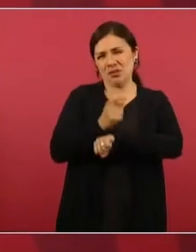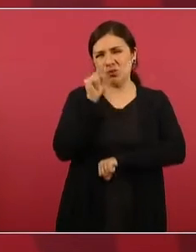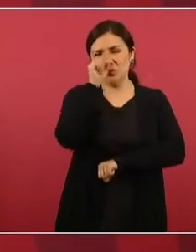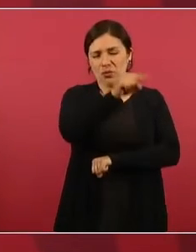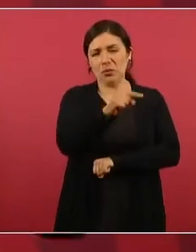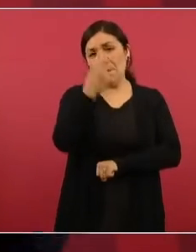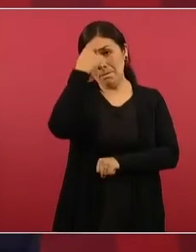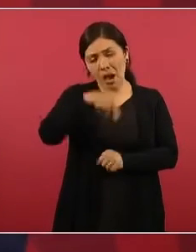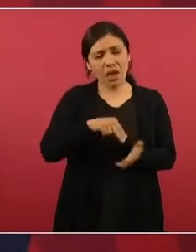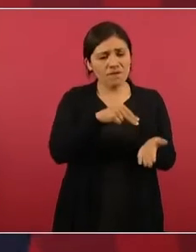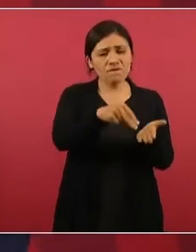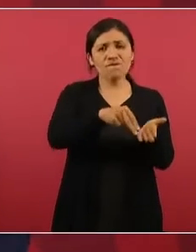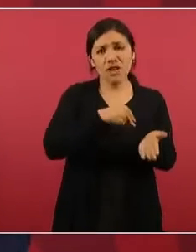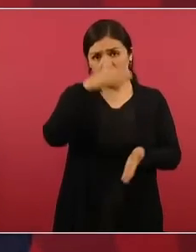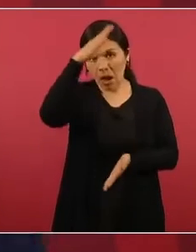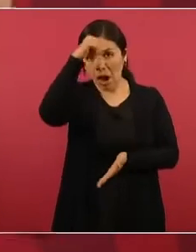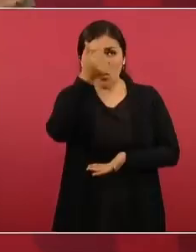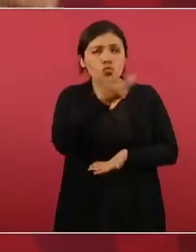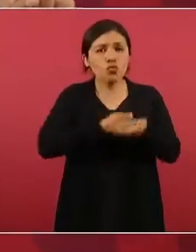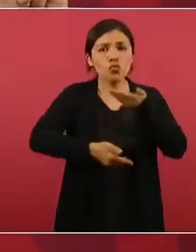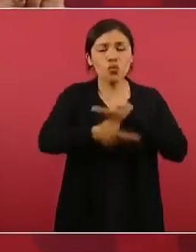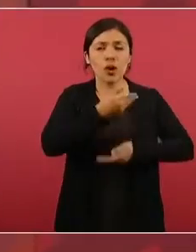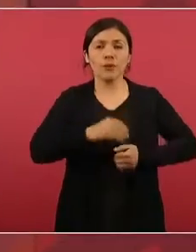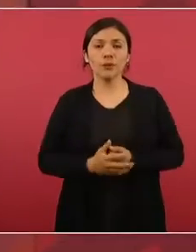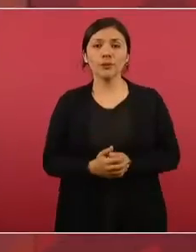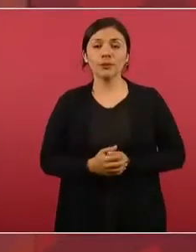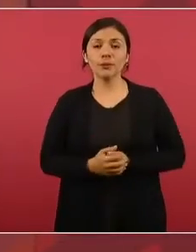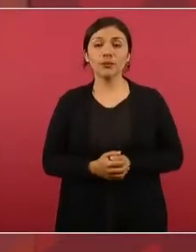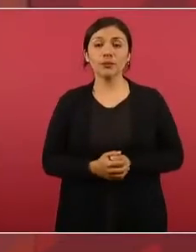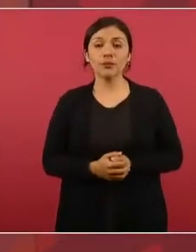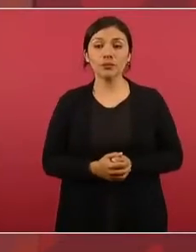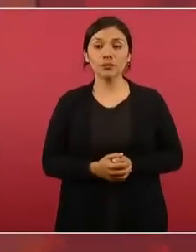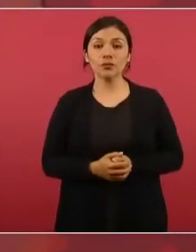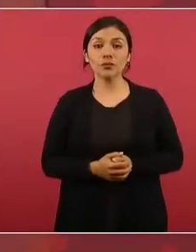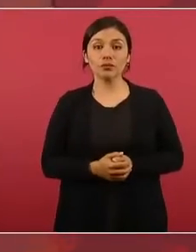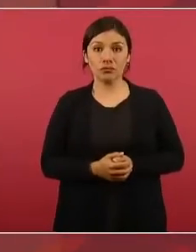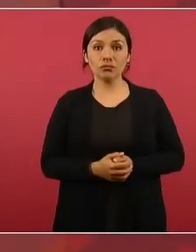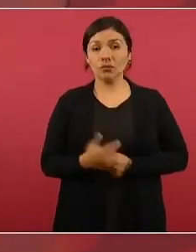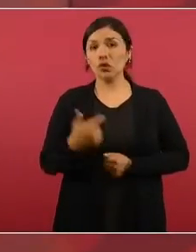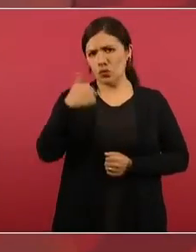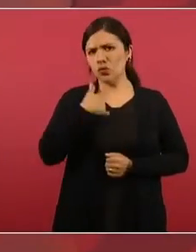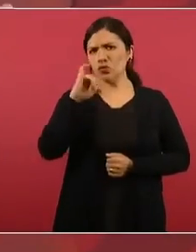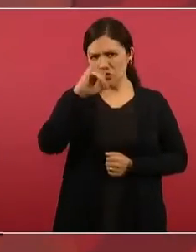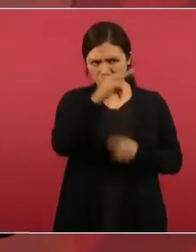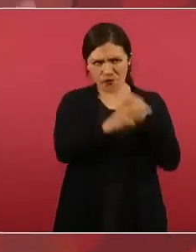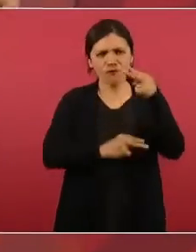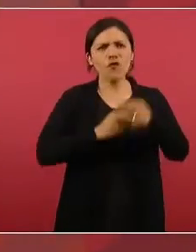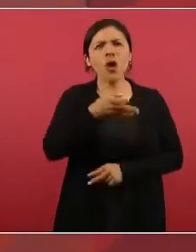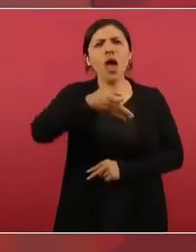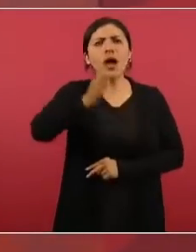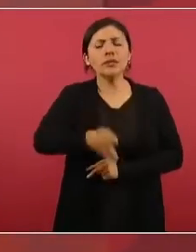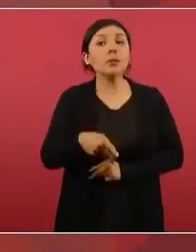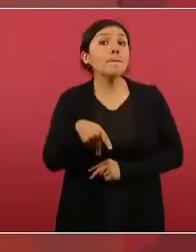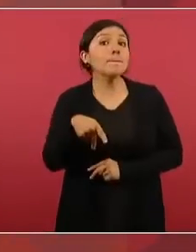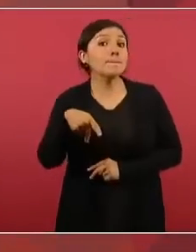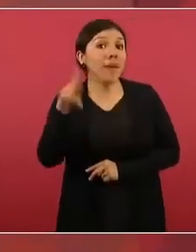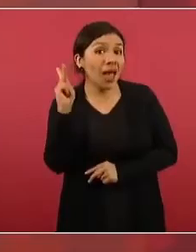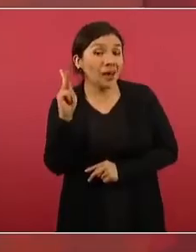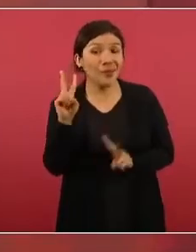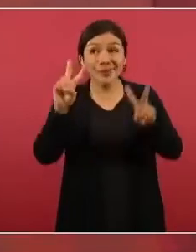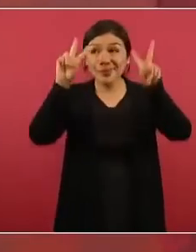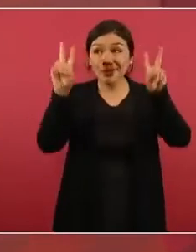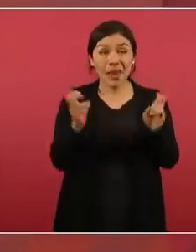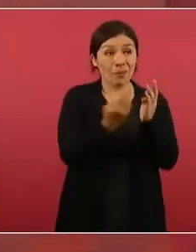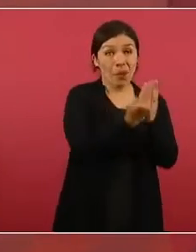para firmar el tratado. Voy siempre y cuando no se toque el tema